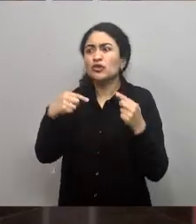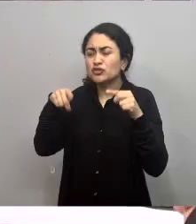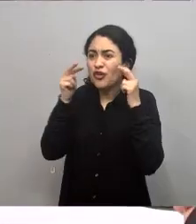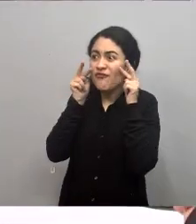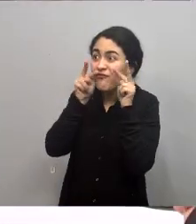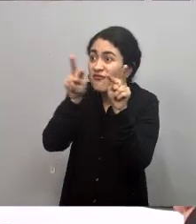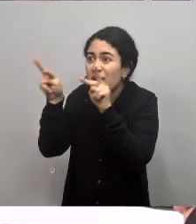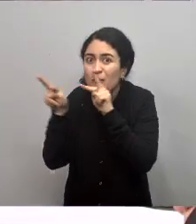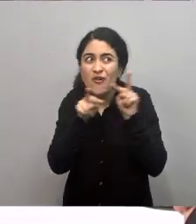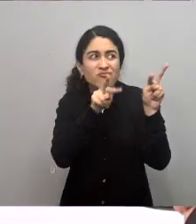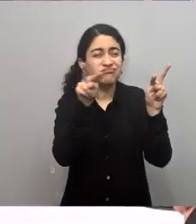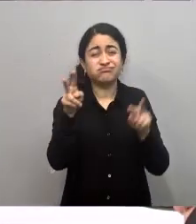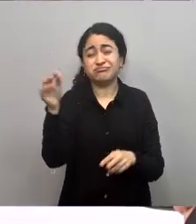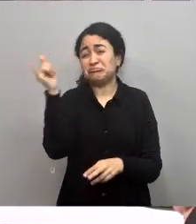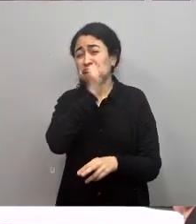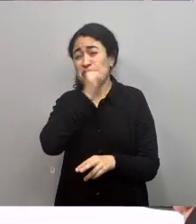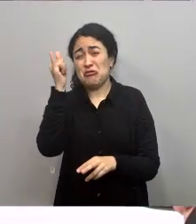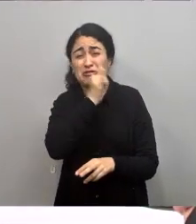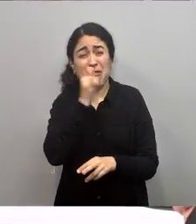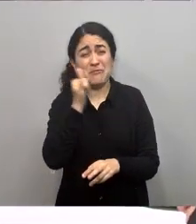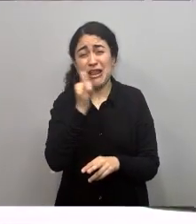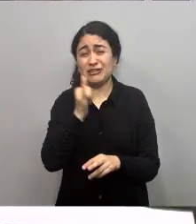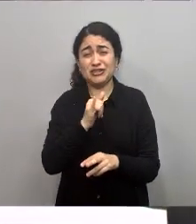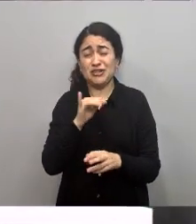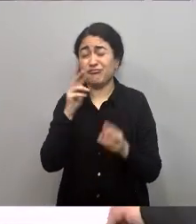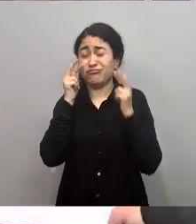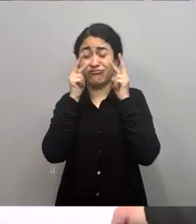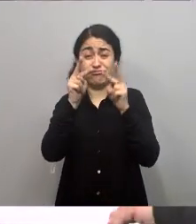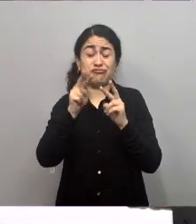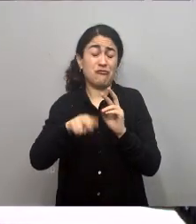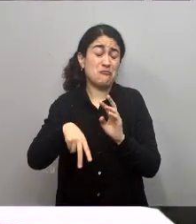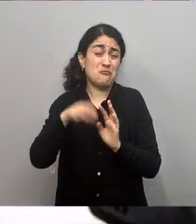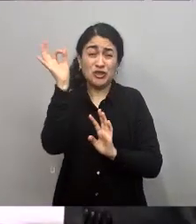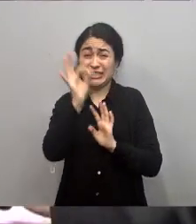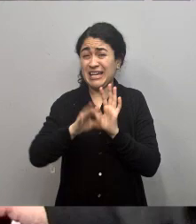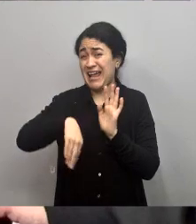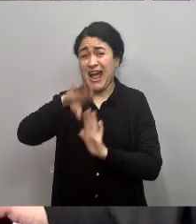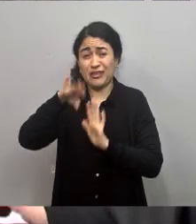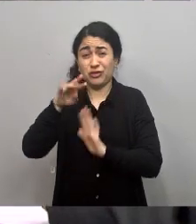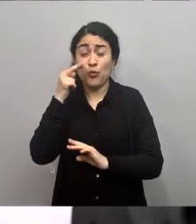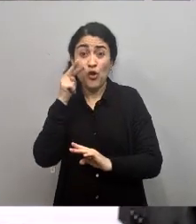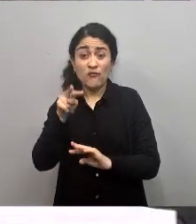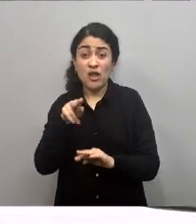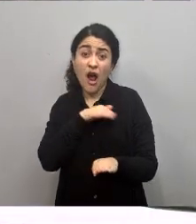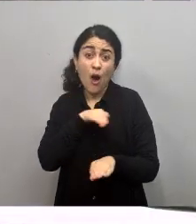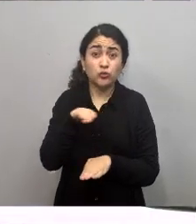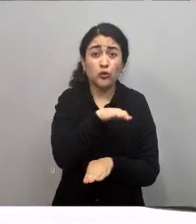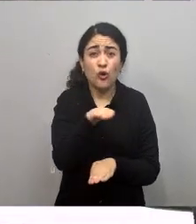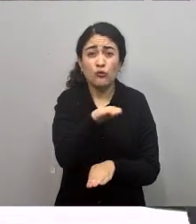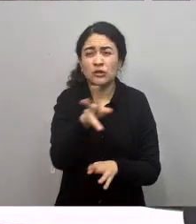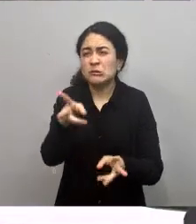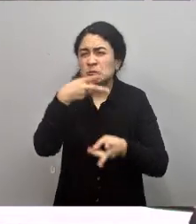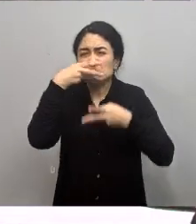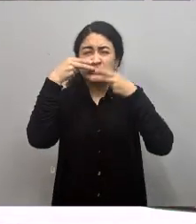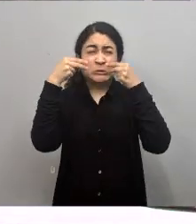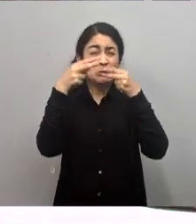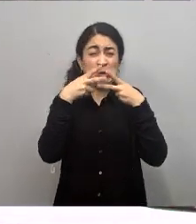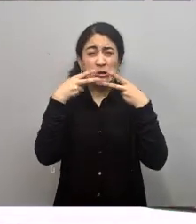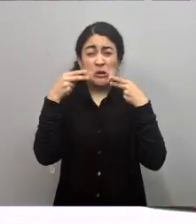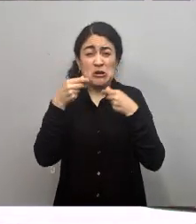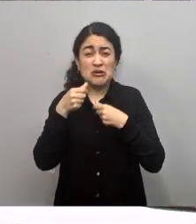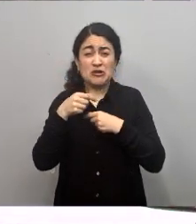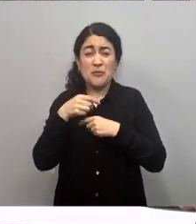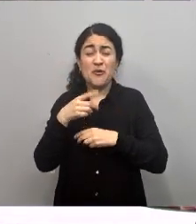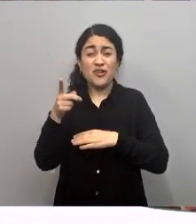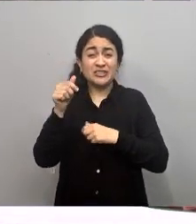es altísima. Tú tomas la carretera y te vas acercando a ventanas y ya te das cuenta como el aire se pone pesado y el olor es insoportable. No,